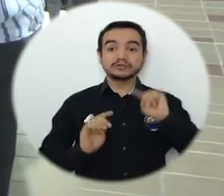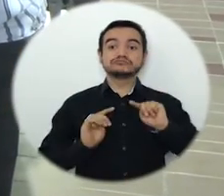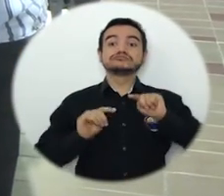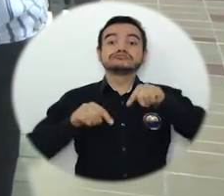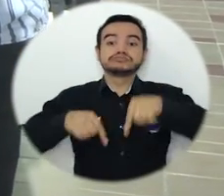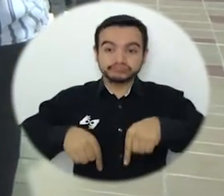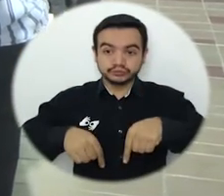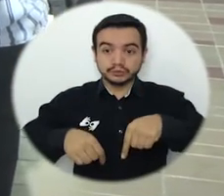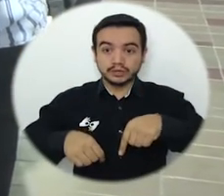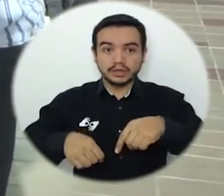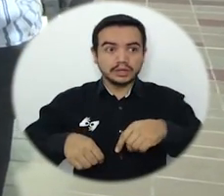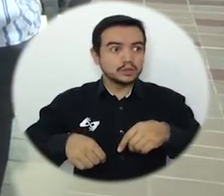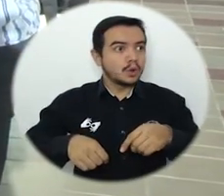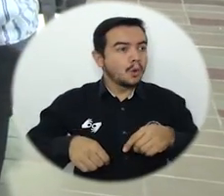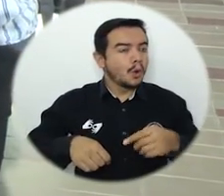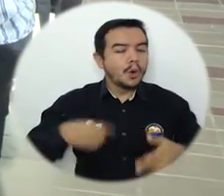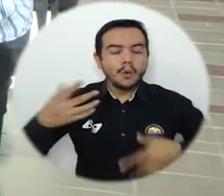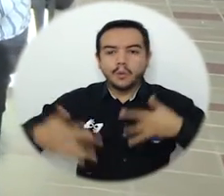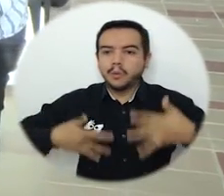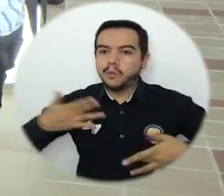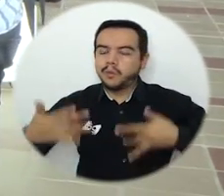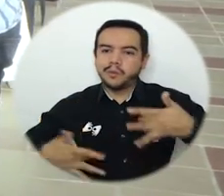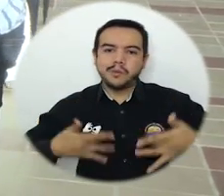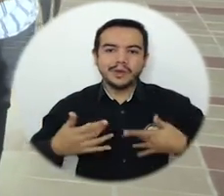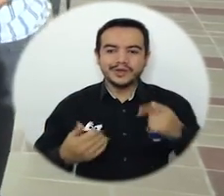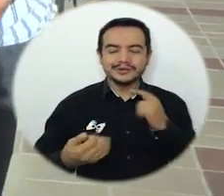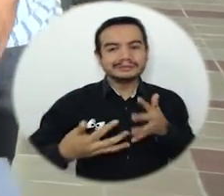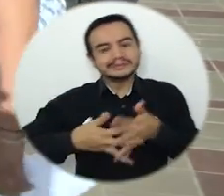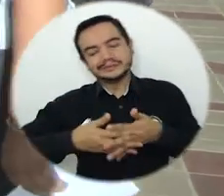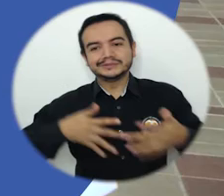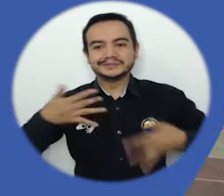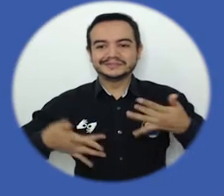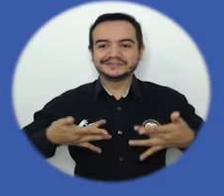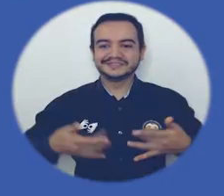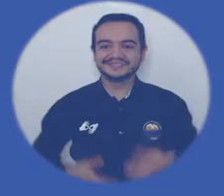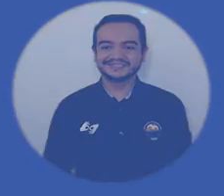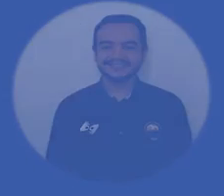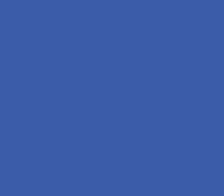yo participo y estoy muy, muy contenta, muy